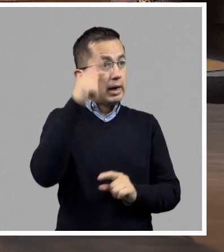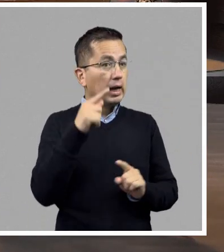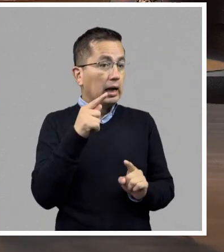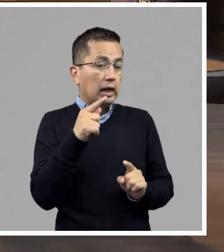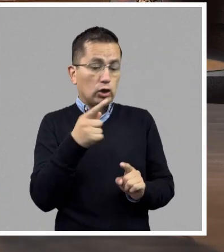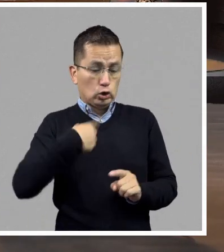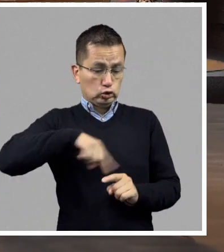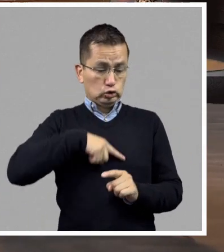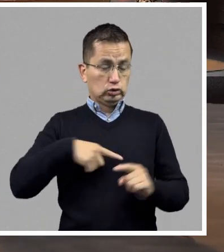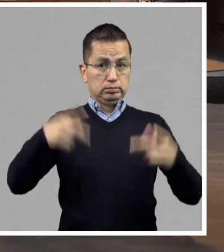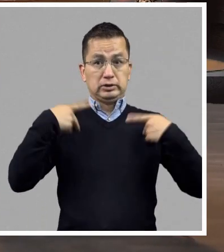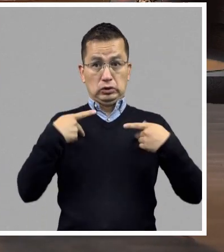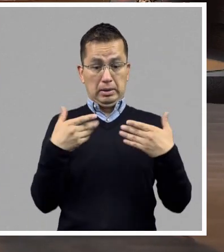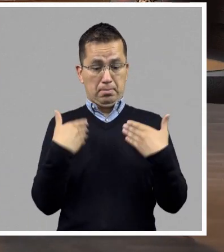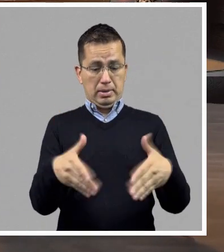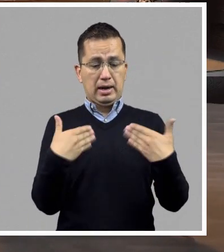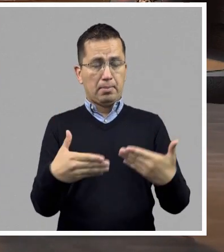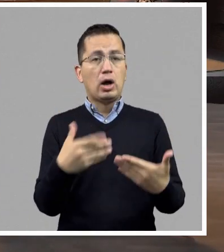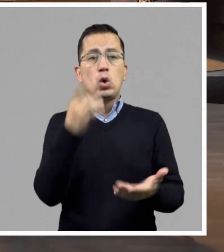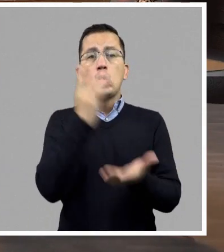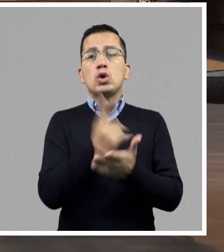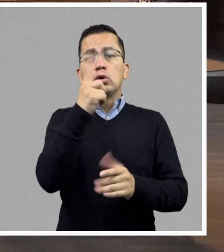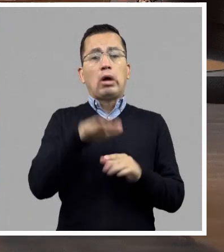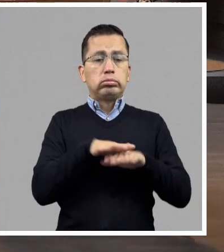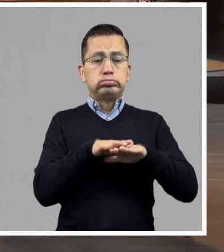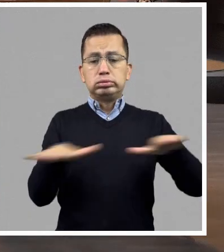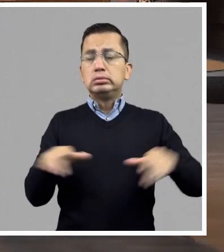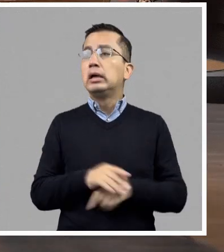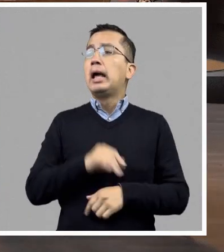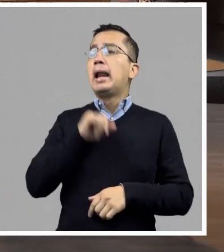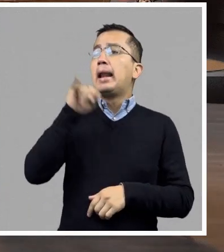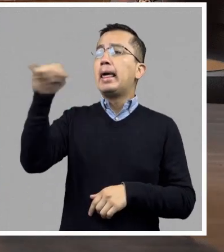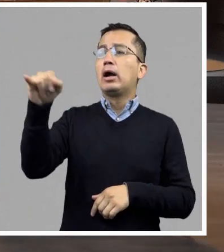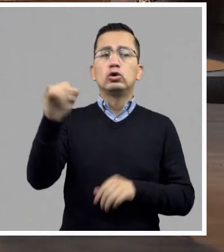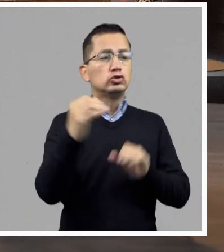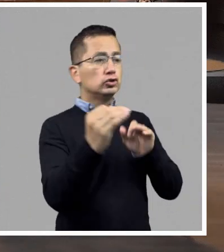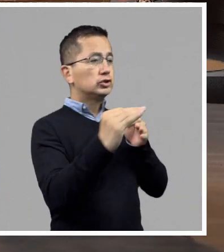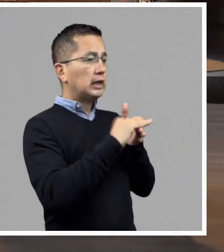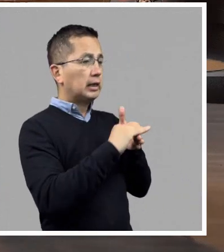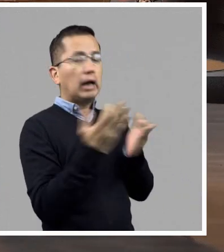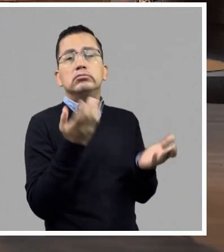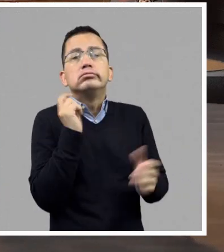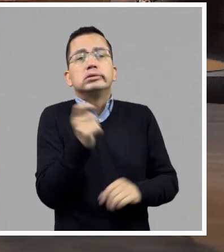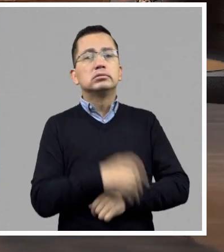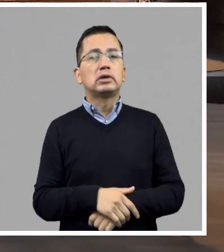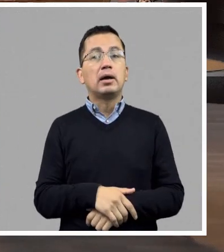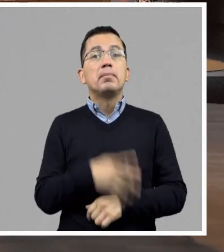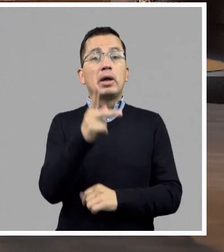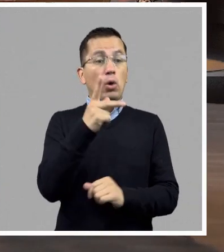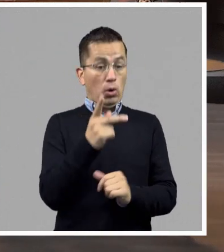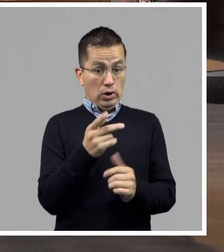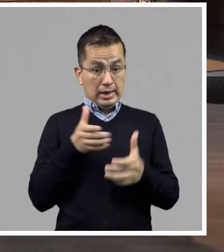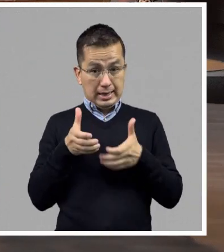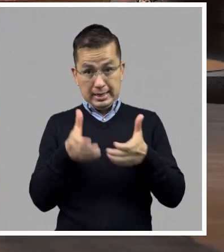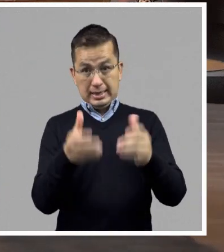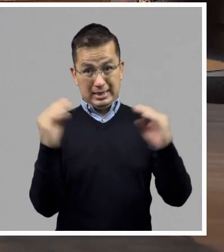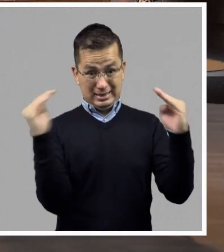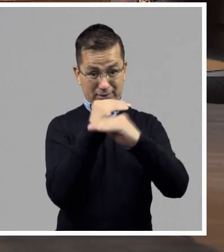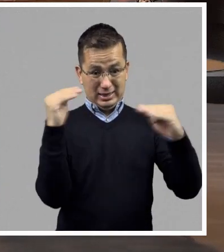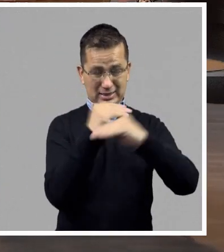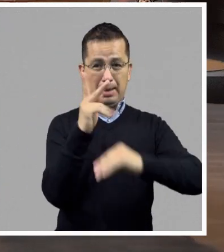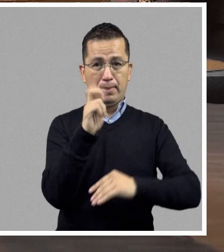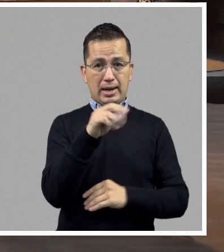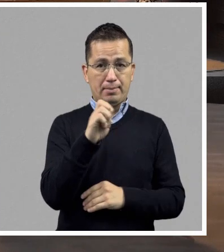allá y acá no los panameños crecemos con una dimensión está lejos está cerca entonces la Panamericana representa esa movilidad